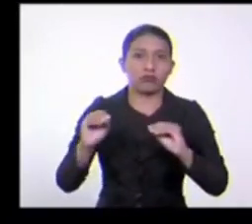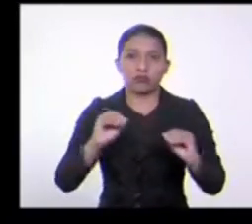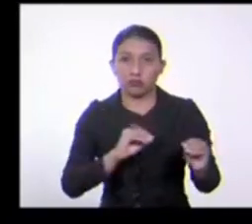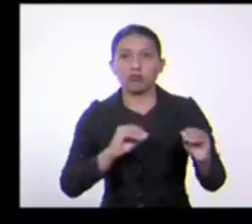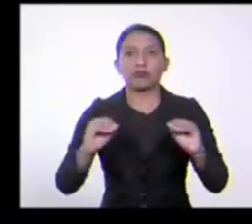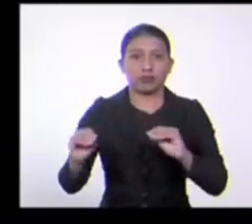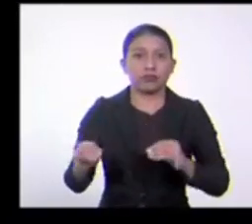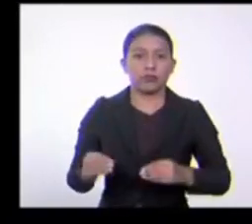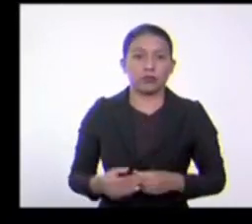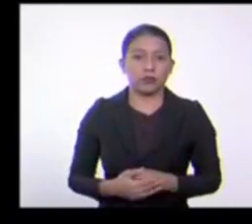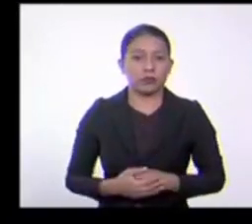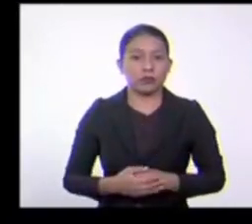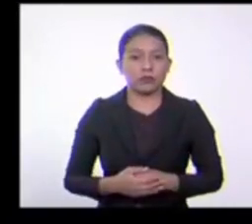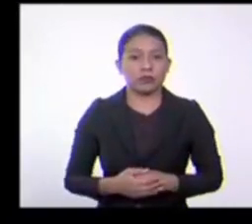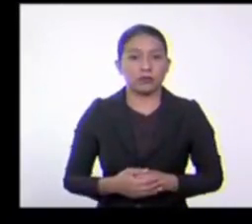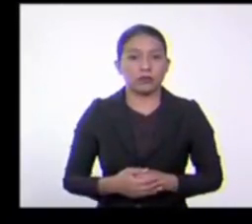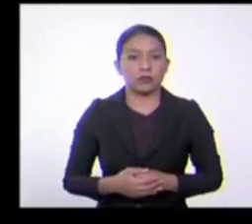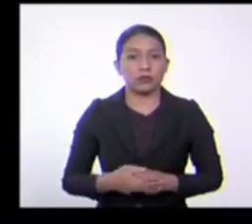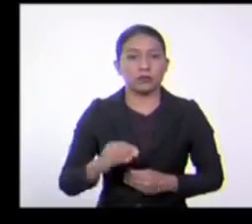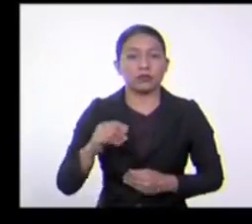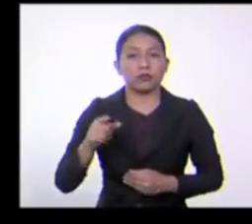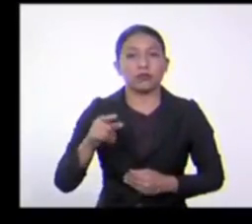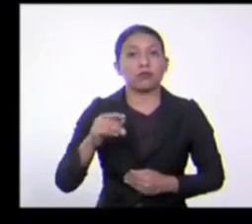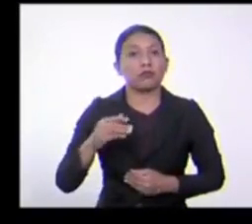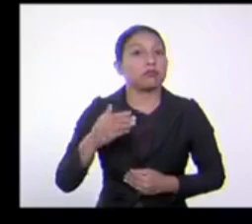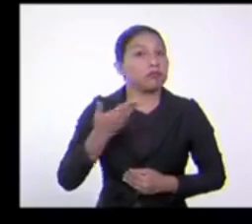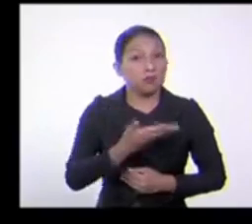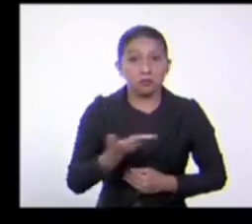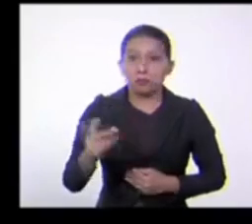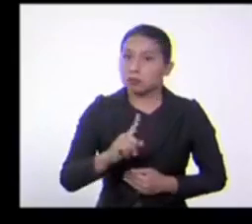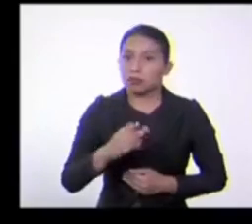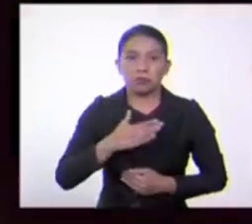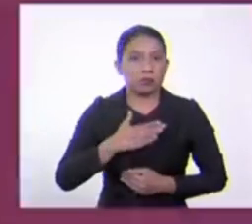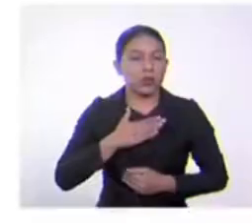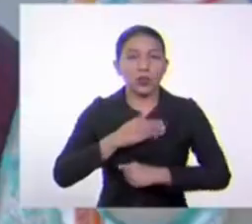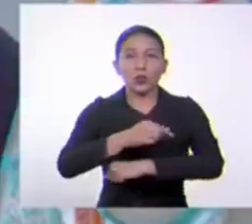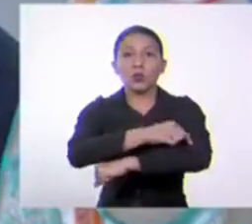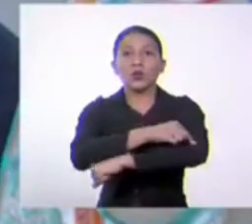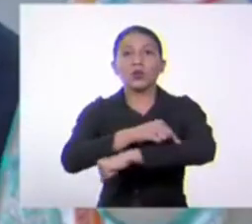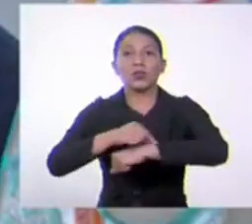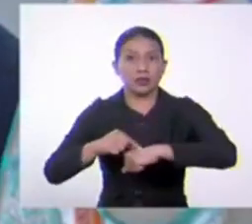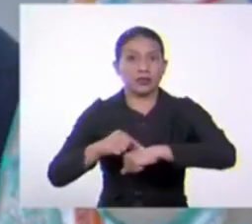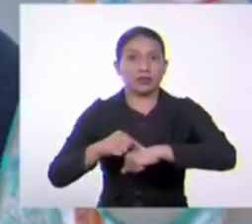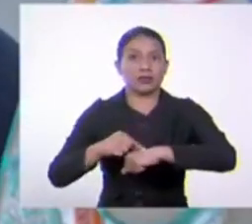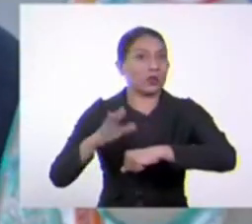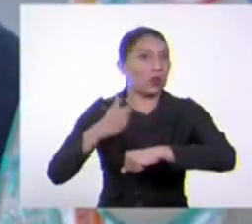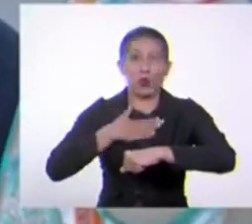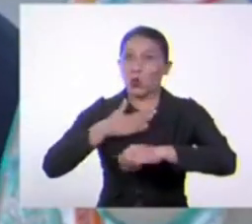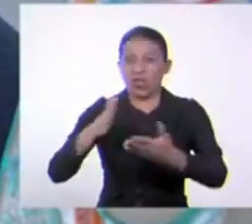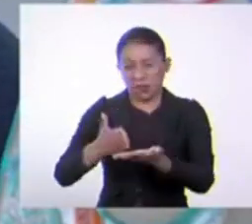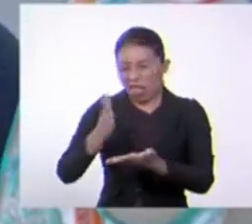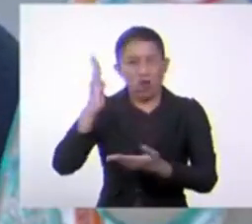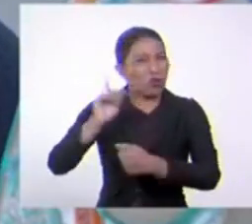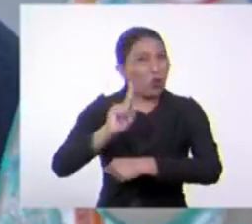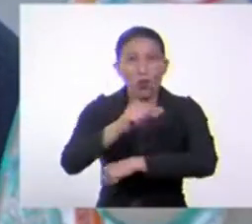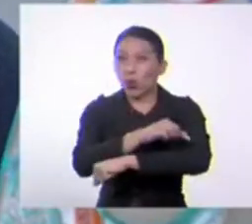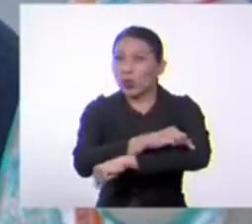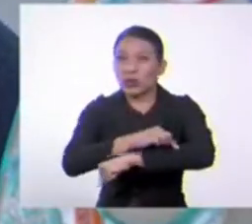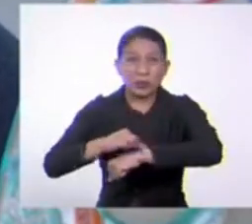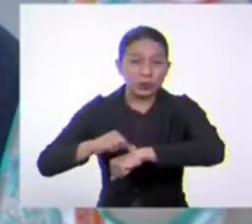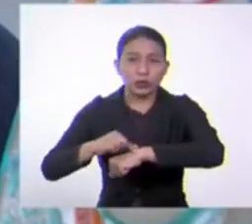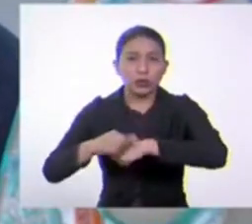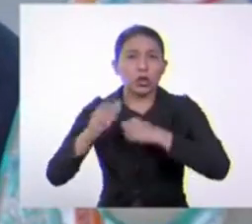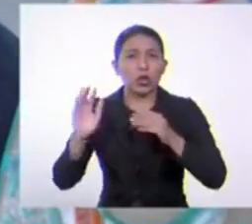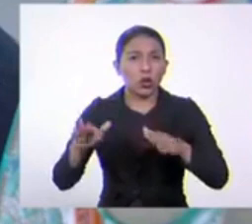movilizarse. En organismos que no son vertebrados, es decir, organismos invertebrados, la